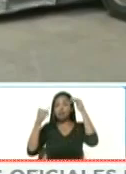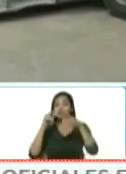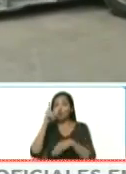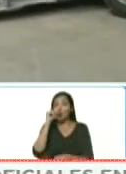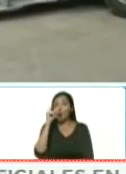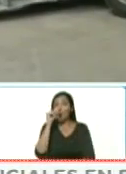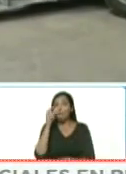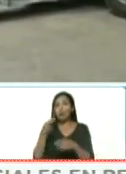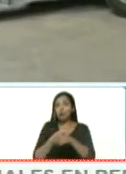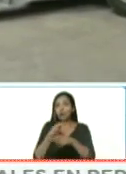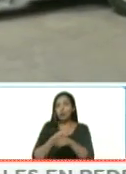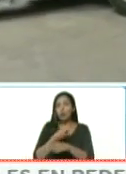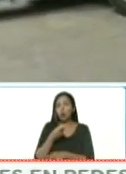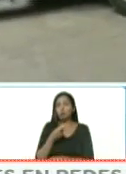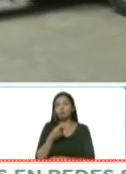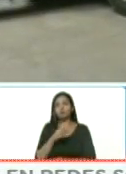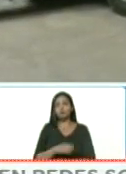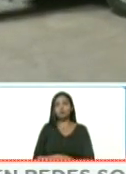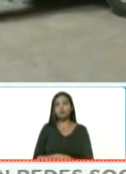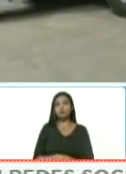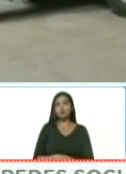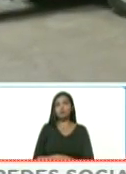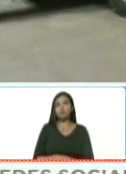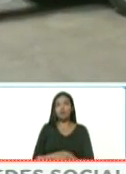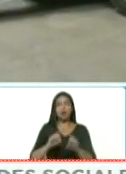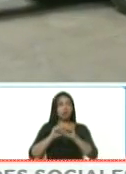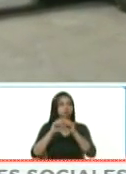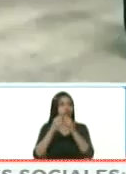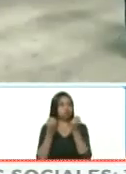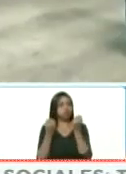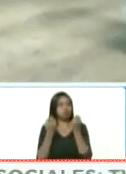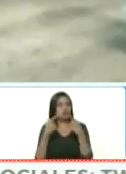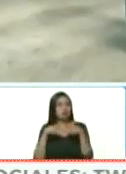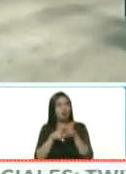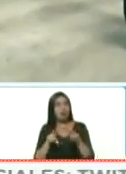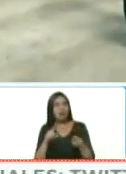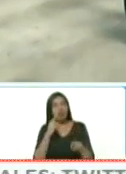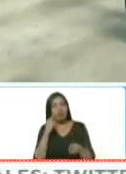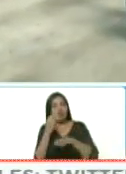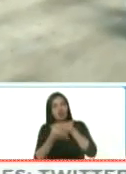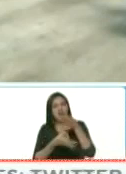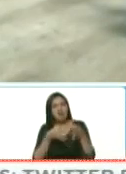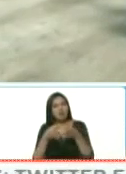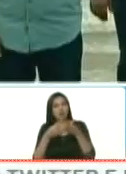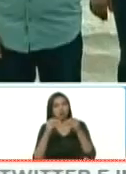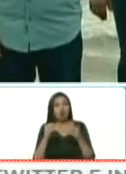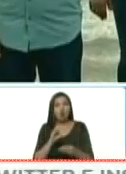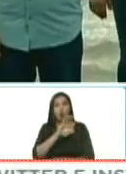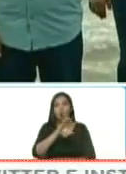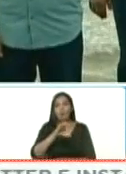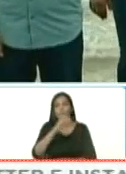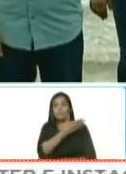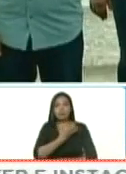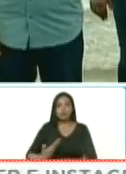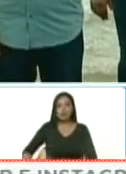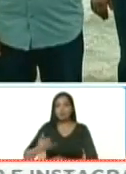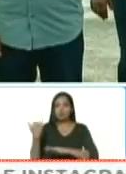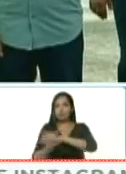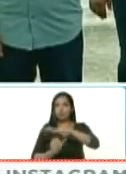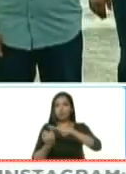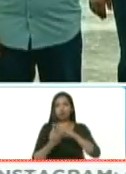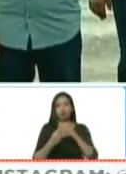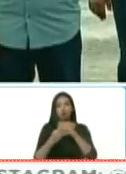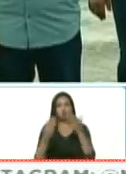Rojas. Hay que romper el minimalismo. Yo se lo pido. Aquí están todos los presidentes de institutos,